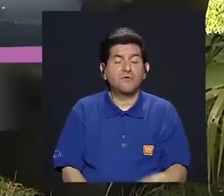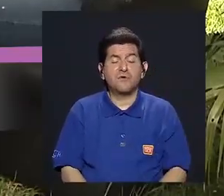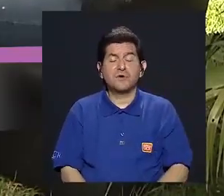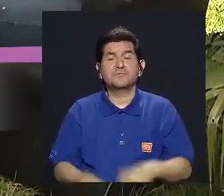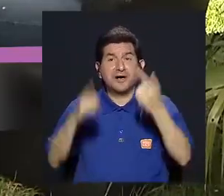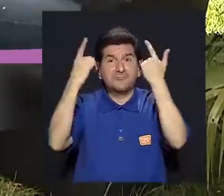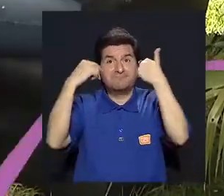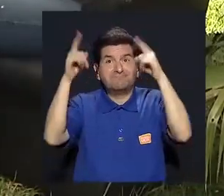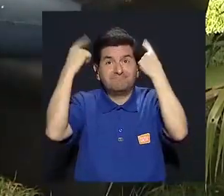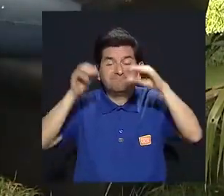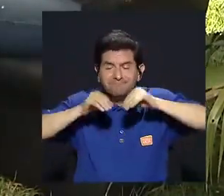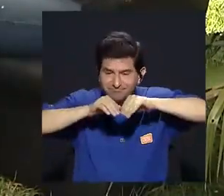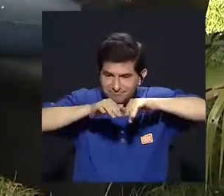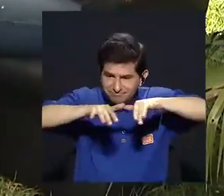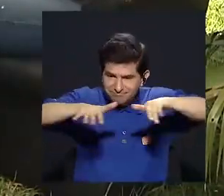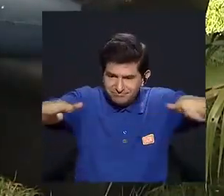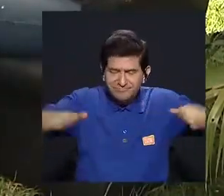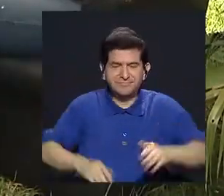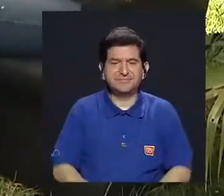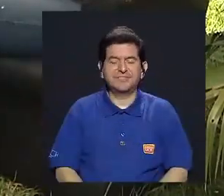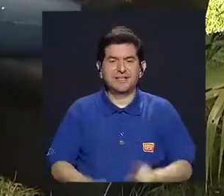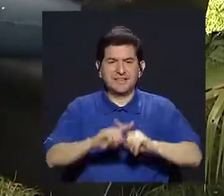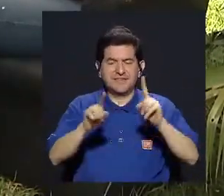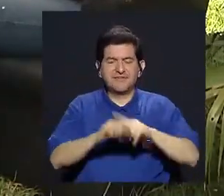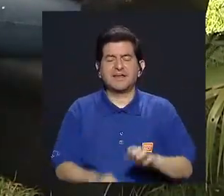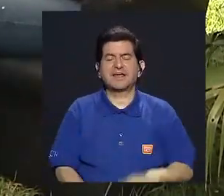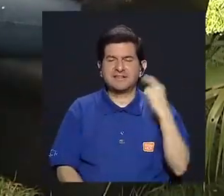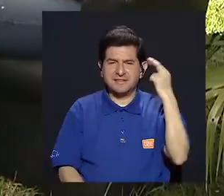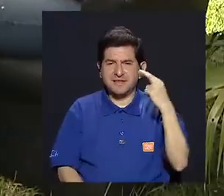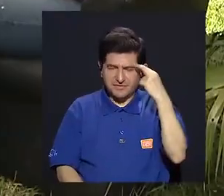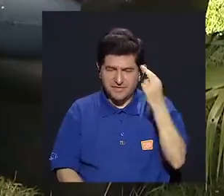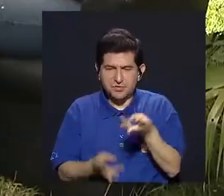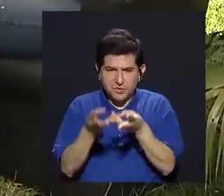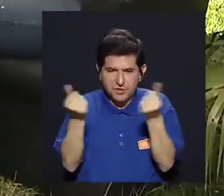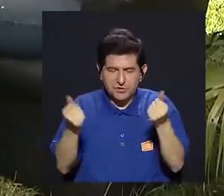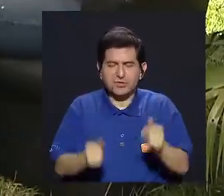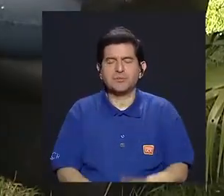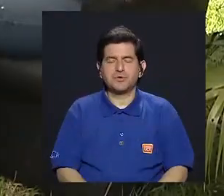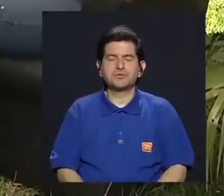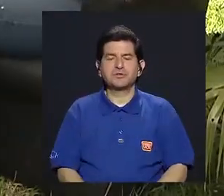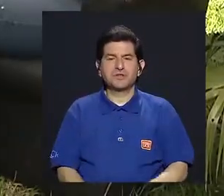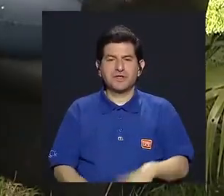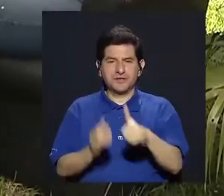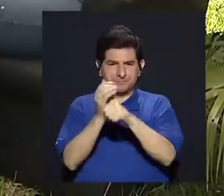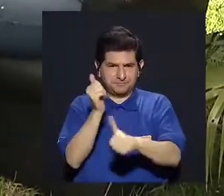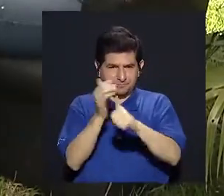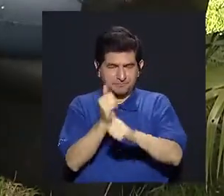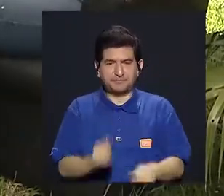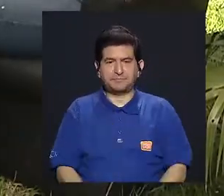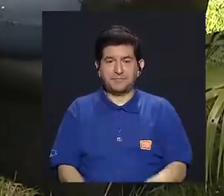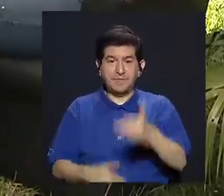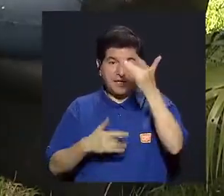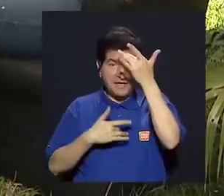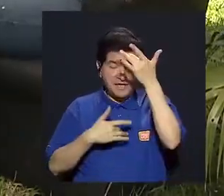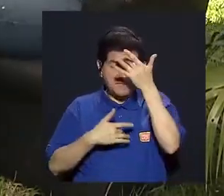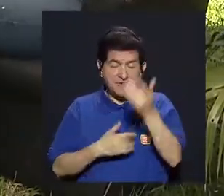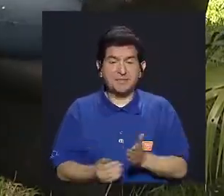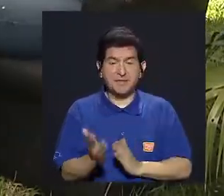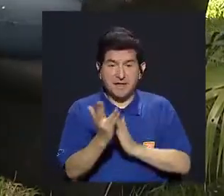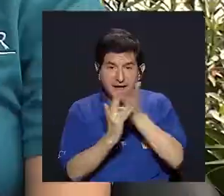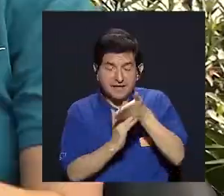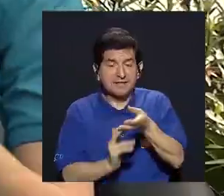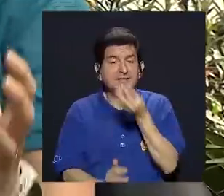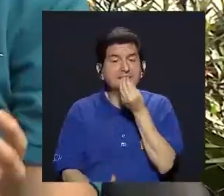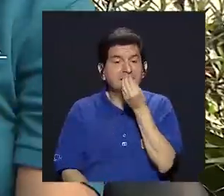exitoso para la diseminación de agentes patógenos causantes de diarrea y enfermedad lyme enfermedades de transmisión alimentaria